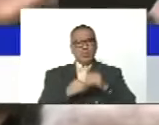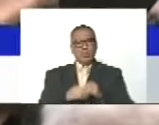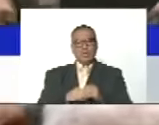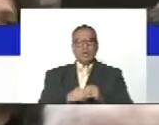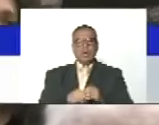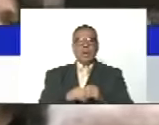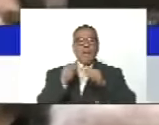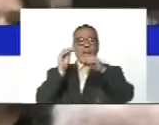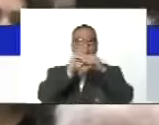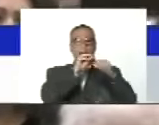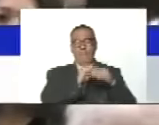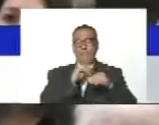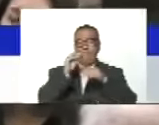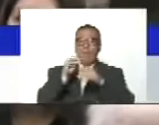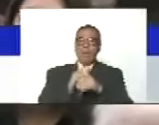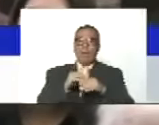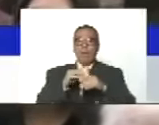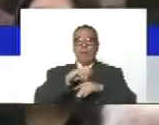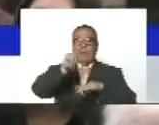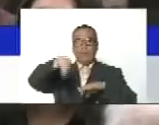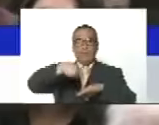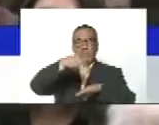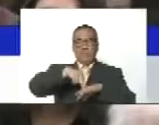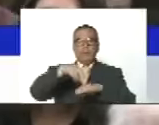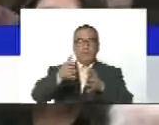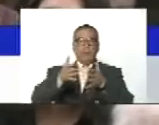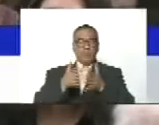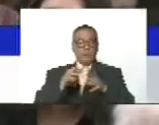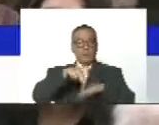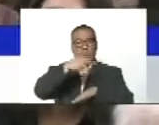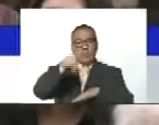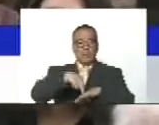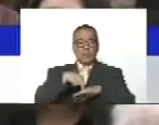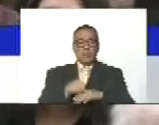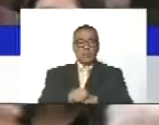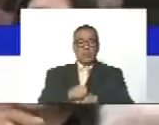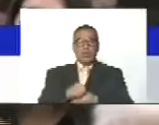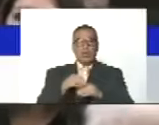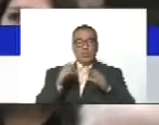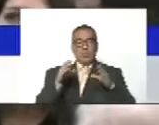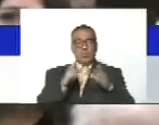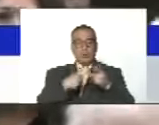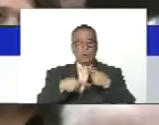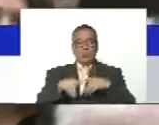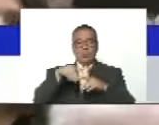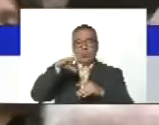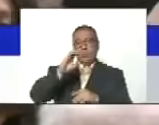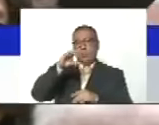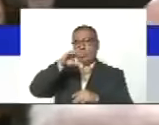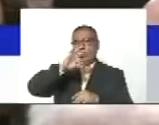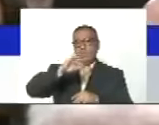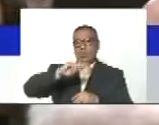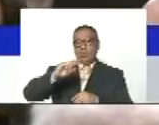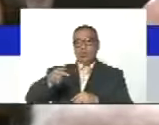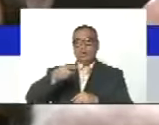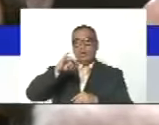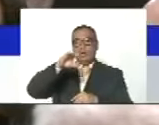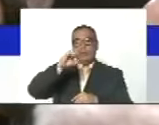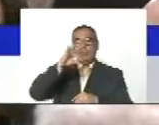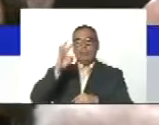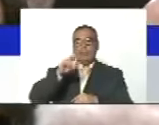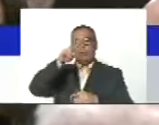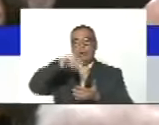hace la convocatoria del Premio Nacional de Dramaturgia César Rengifo. En